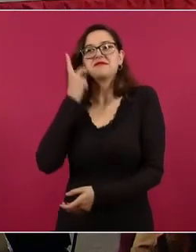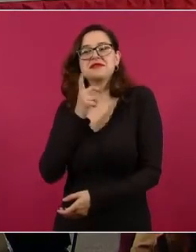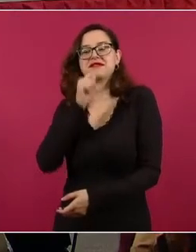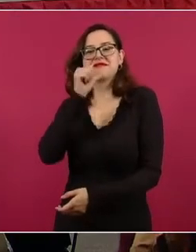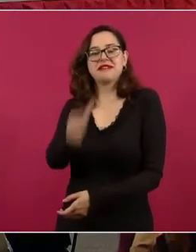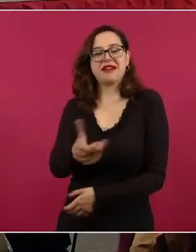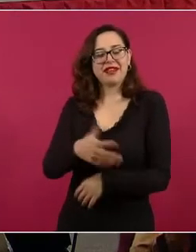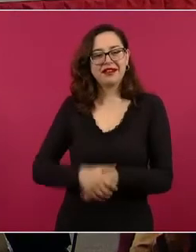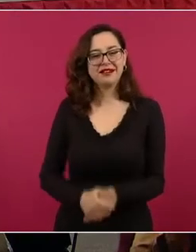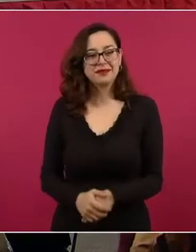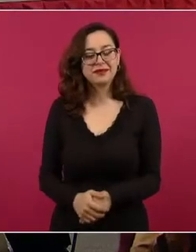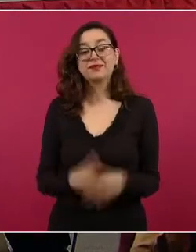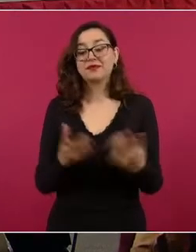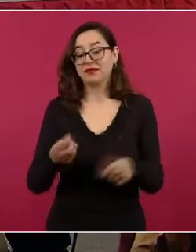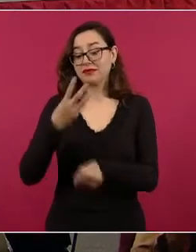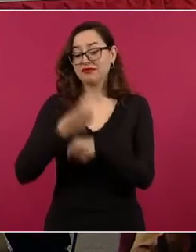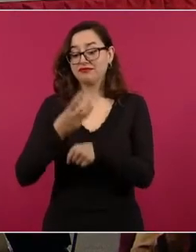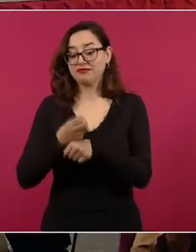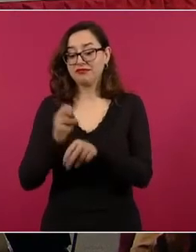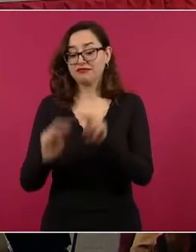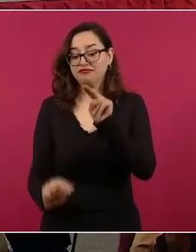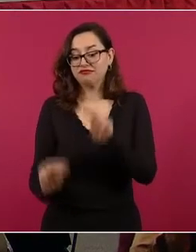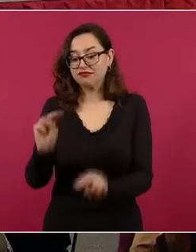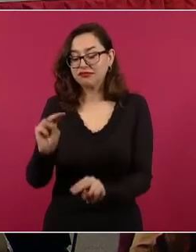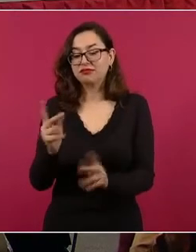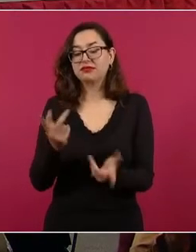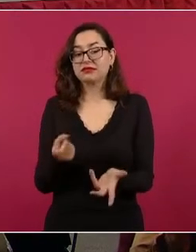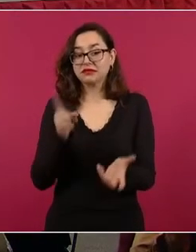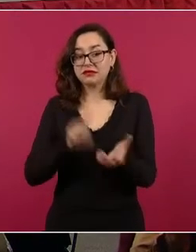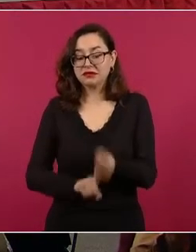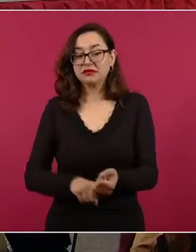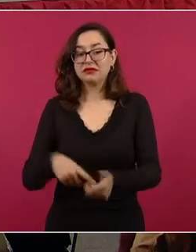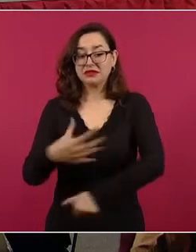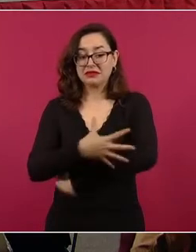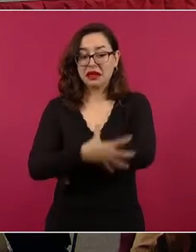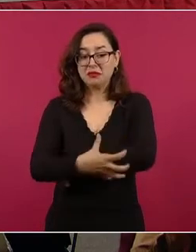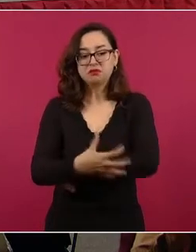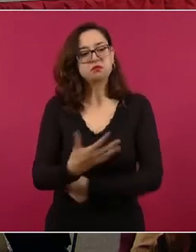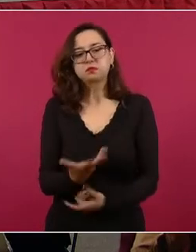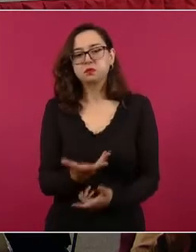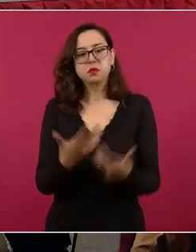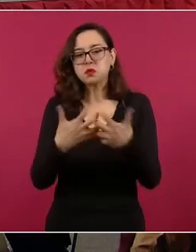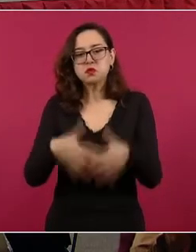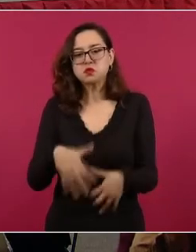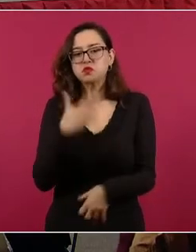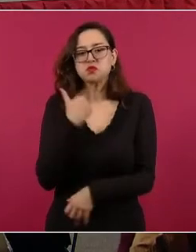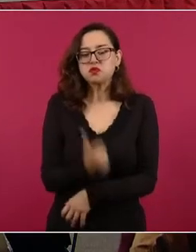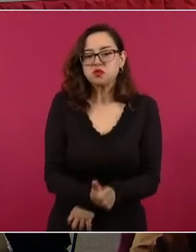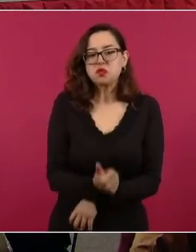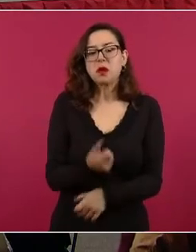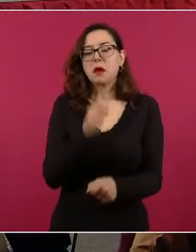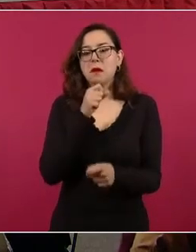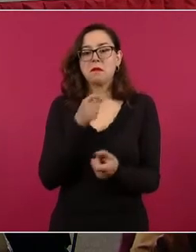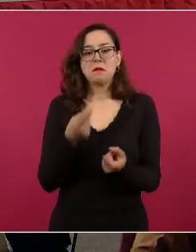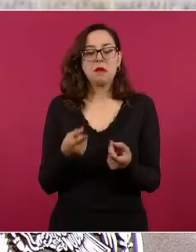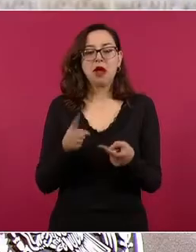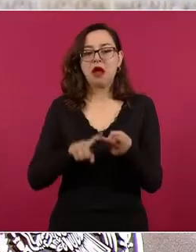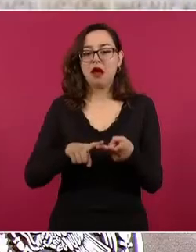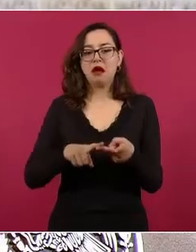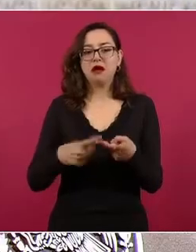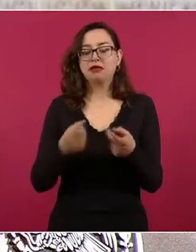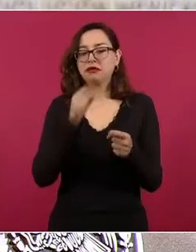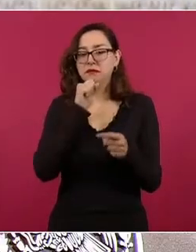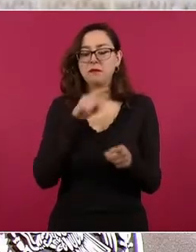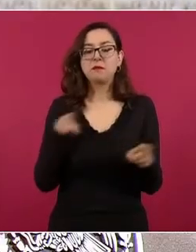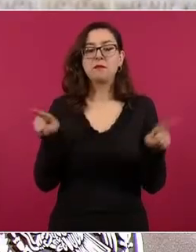También en el tercer nivel de atención no funciona ninguno de los equipos de rayos X, ni los equipos de rayos X portátiles, ni el